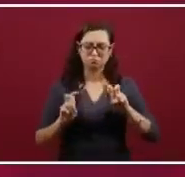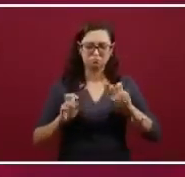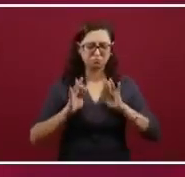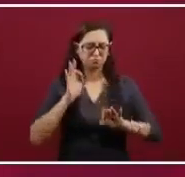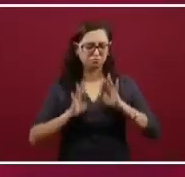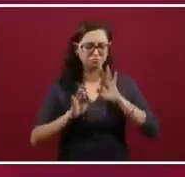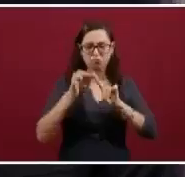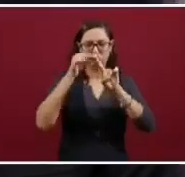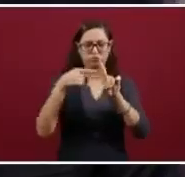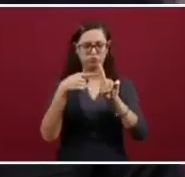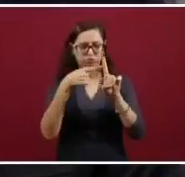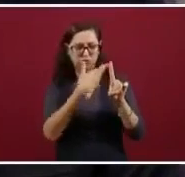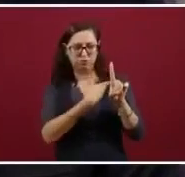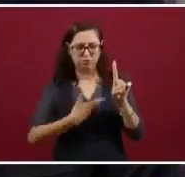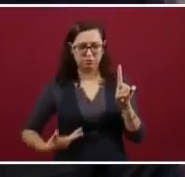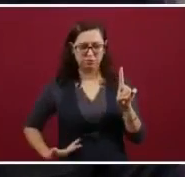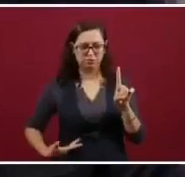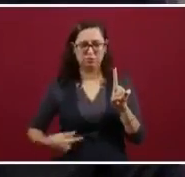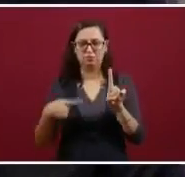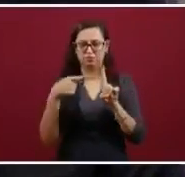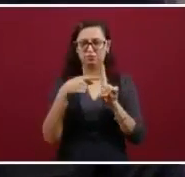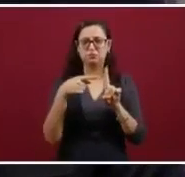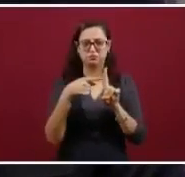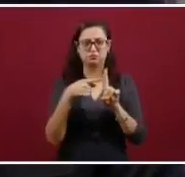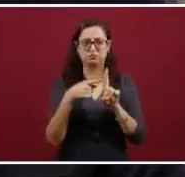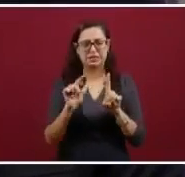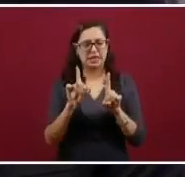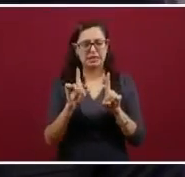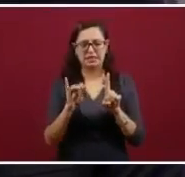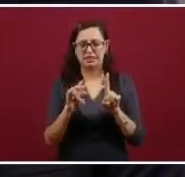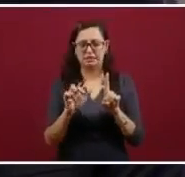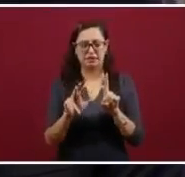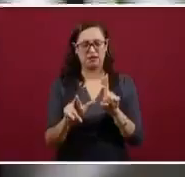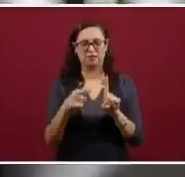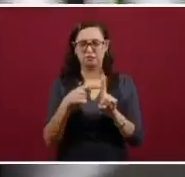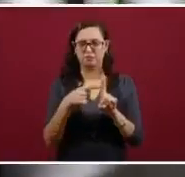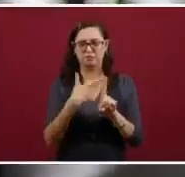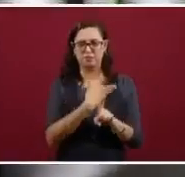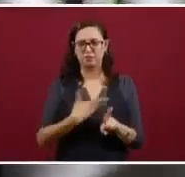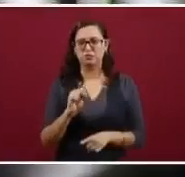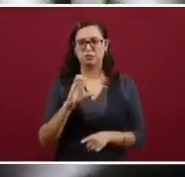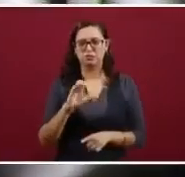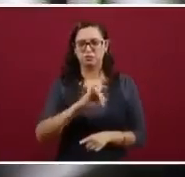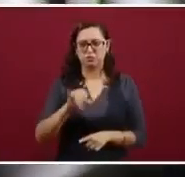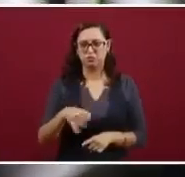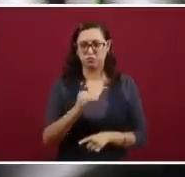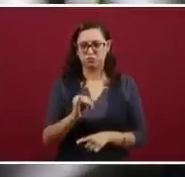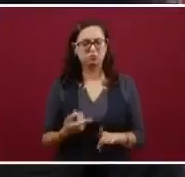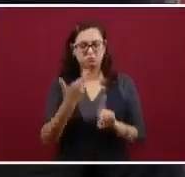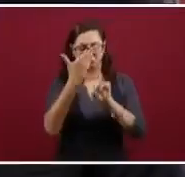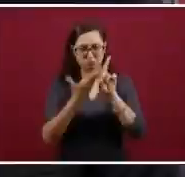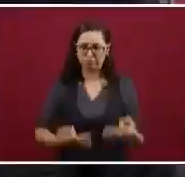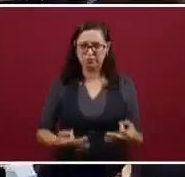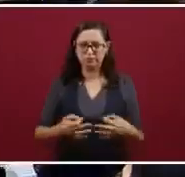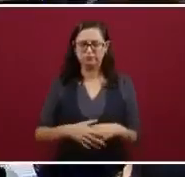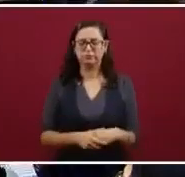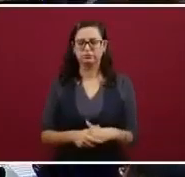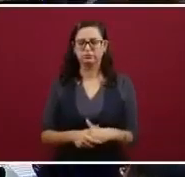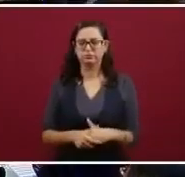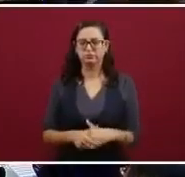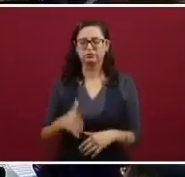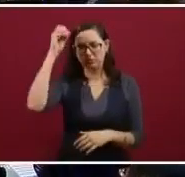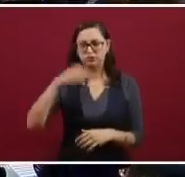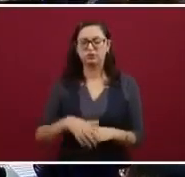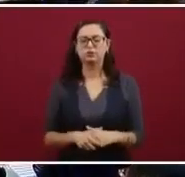hayan nombrado a el ministro Saldívar como presidente de la Suprema Corte de Justicia, que lo considero un agente honorable. Esa es